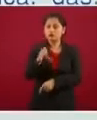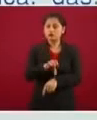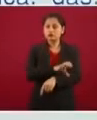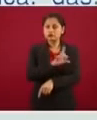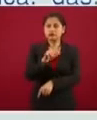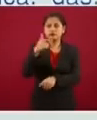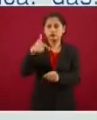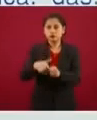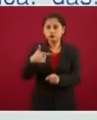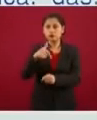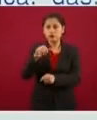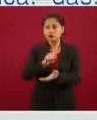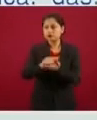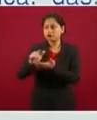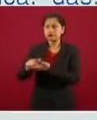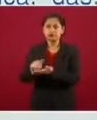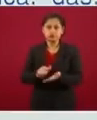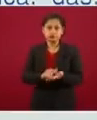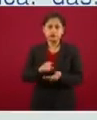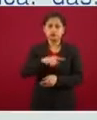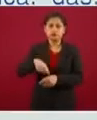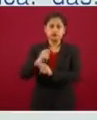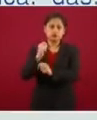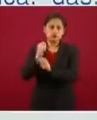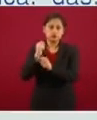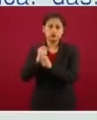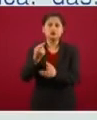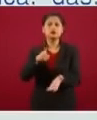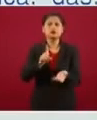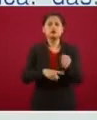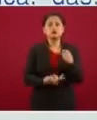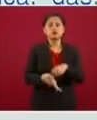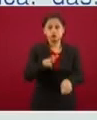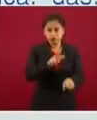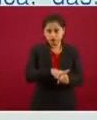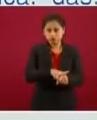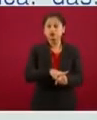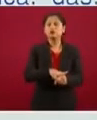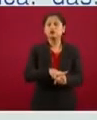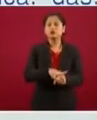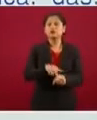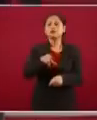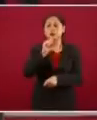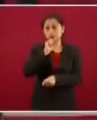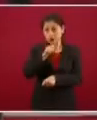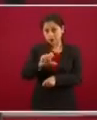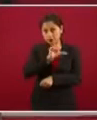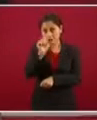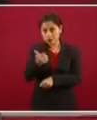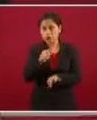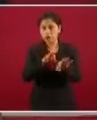turbocina, saneamiento básico, transporte público, infraestructura hospitalaria y médica, de primer nivel, entre otros que pudieran